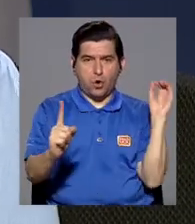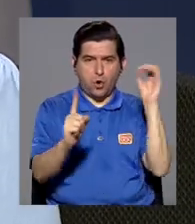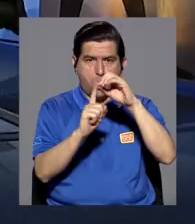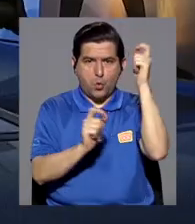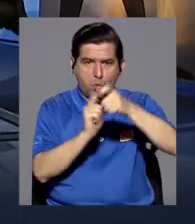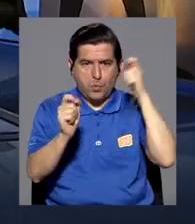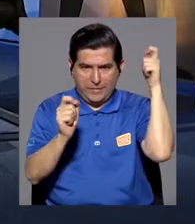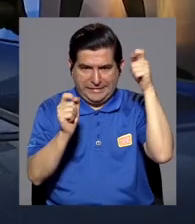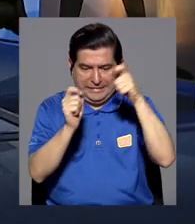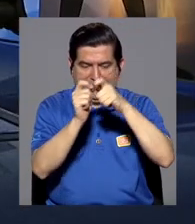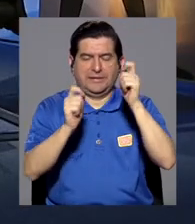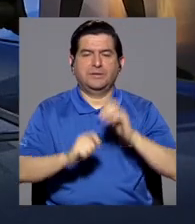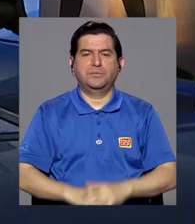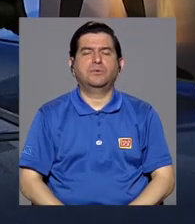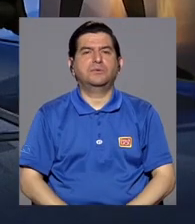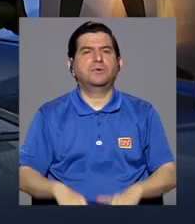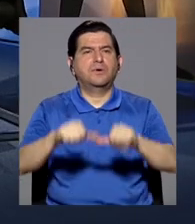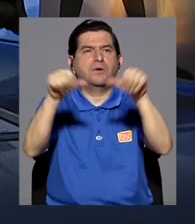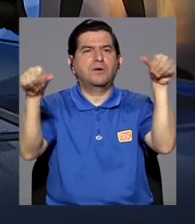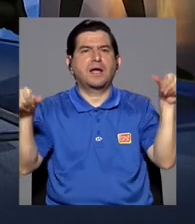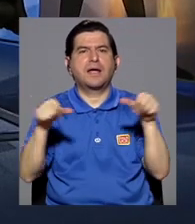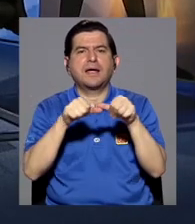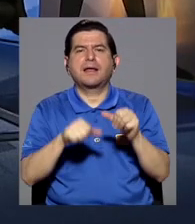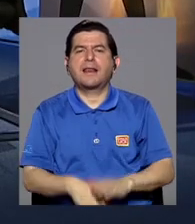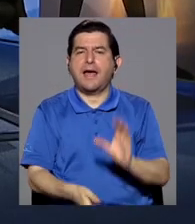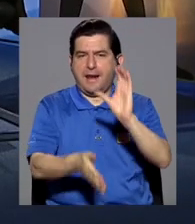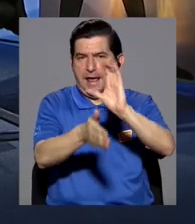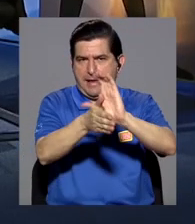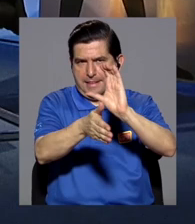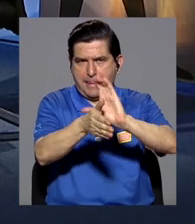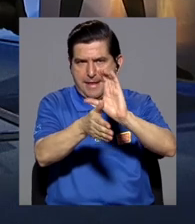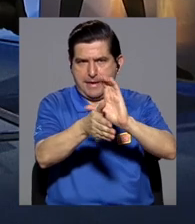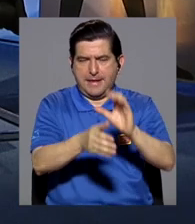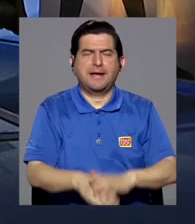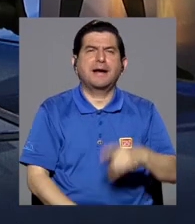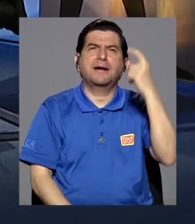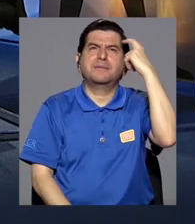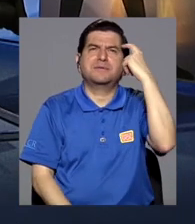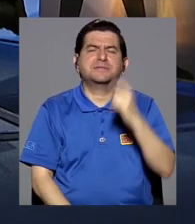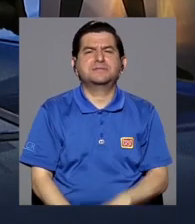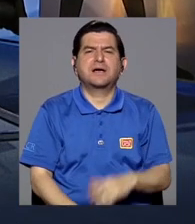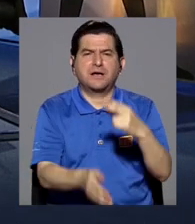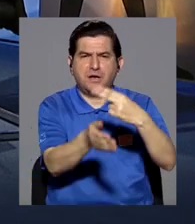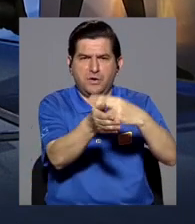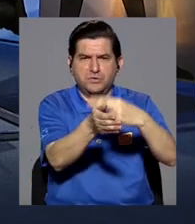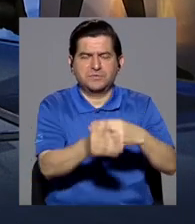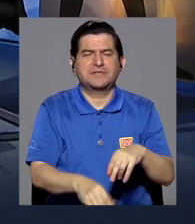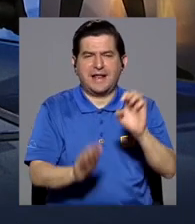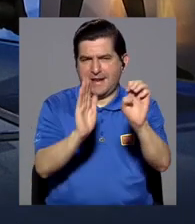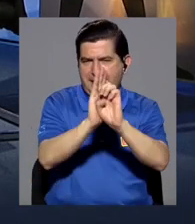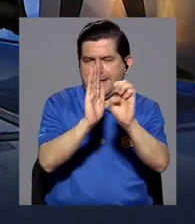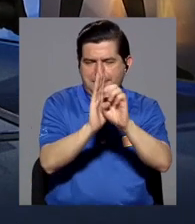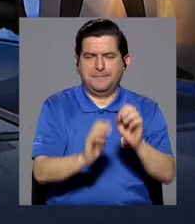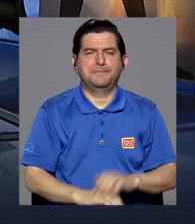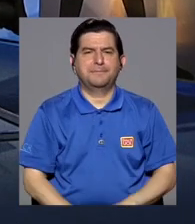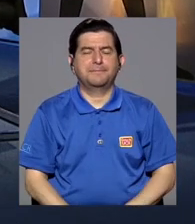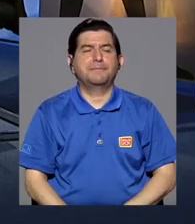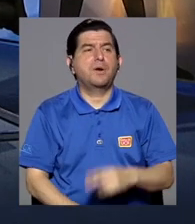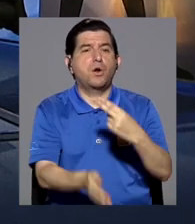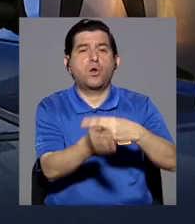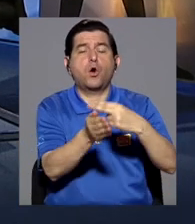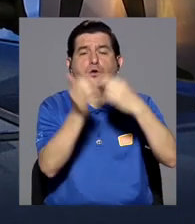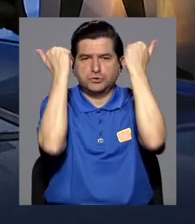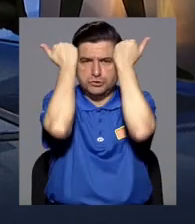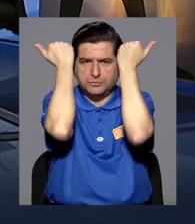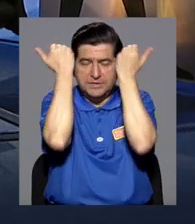objetivos en el ámbito clínico por ejemplo puedes pensar en un hospital te voy a dar algún ejemplo podemos pensar en un